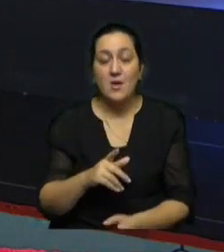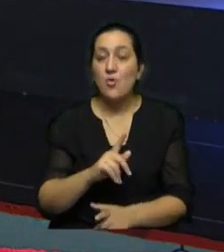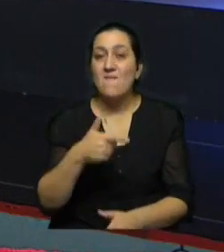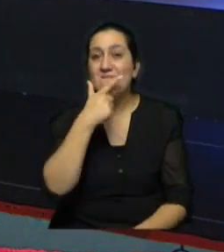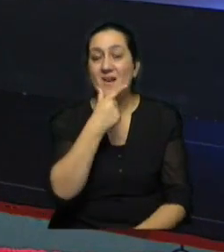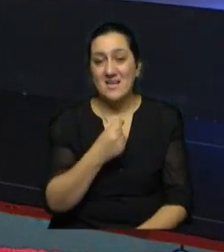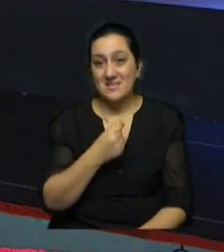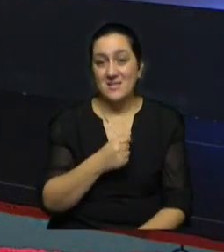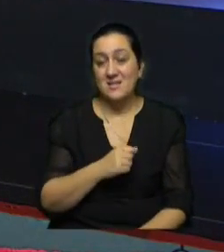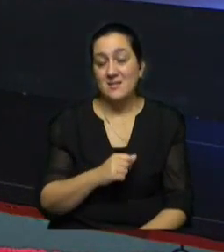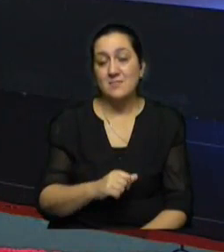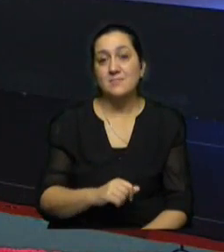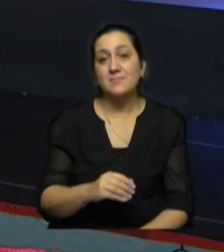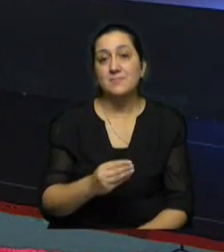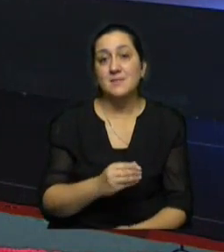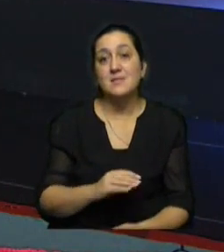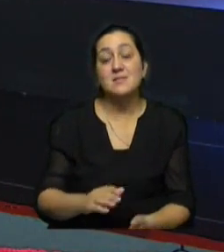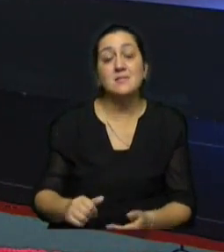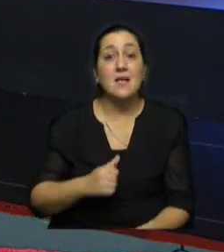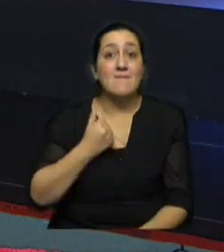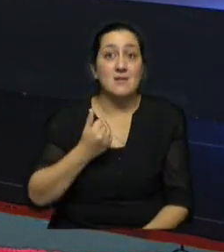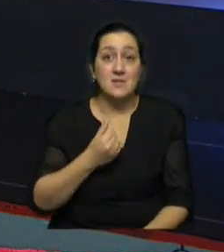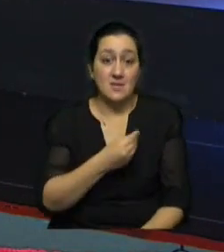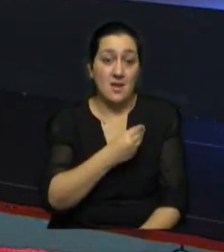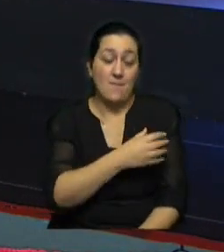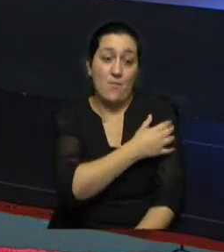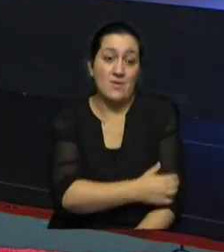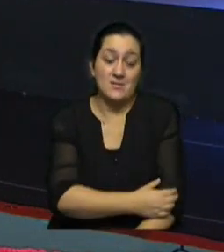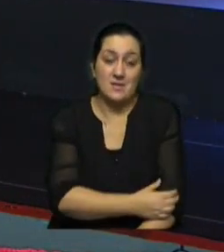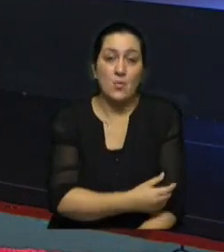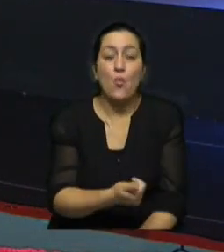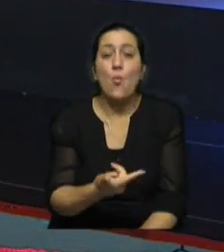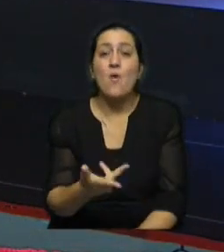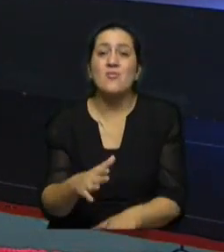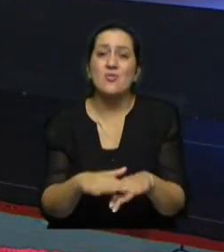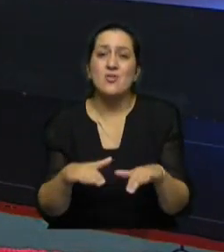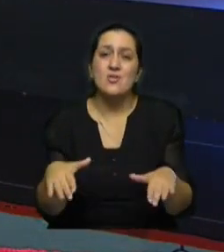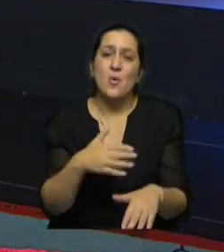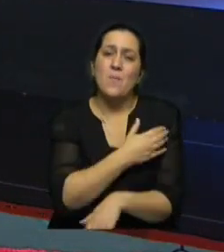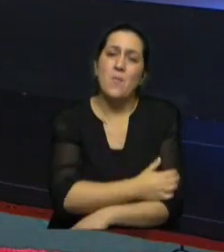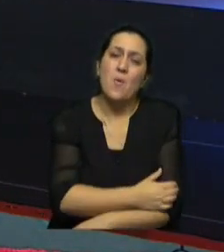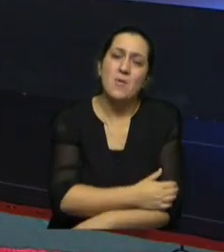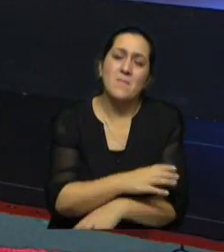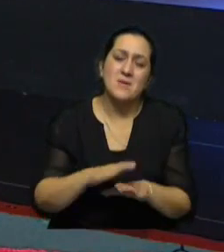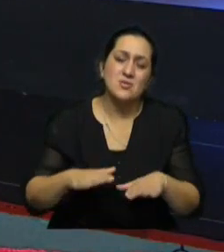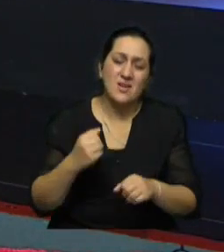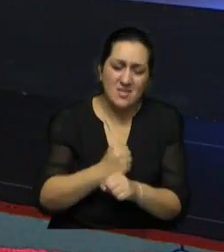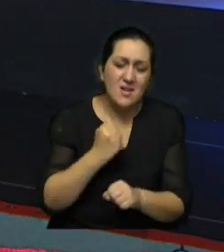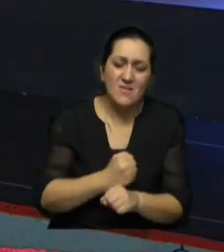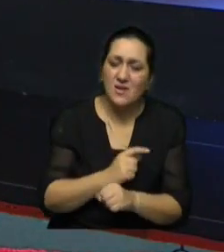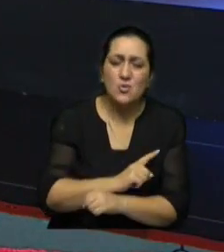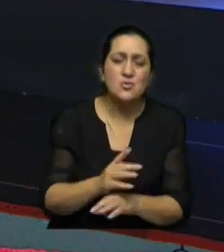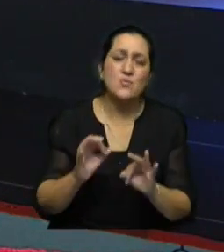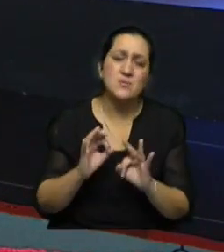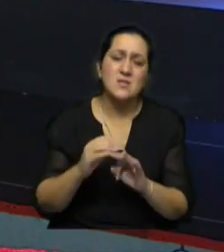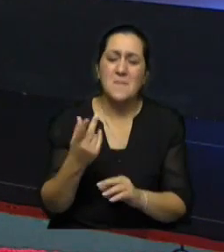salir de la pobreza. Sentado detrás de la pantalla es fácil decirlo. ¿Cuántos niños pobres? Gente que trabaja y no llega a fin de mes. Los